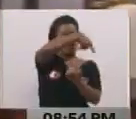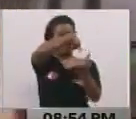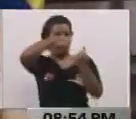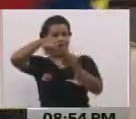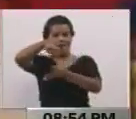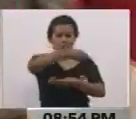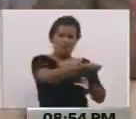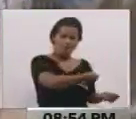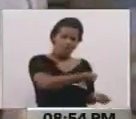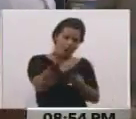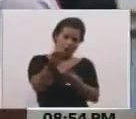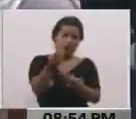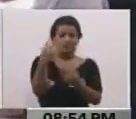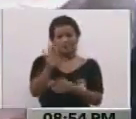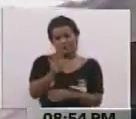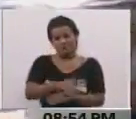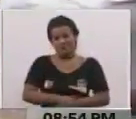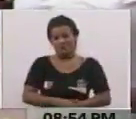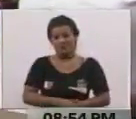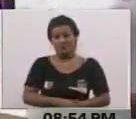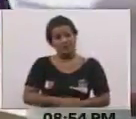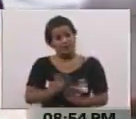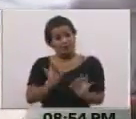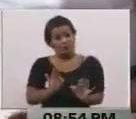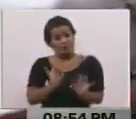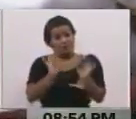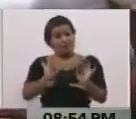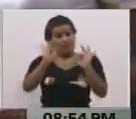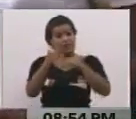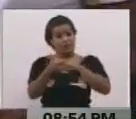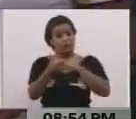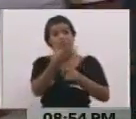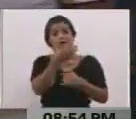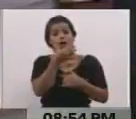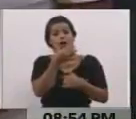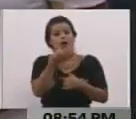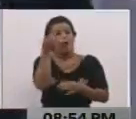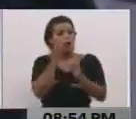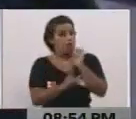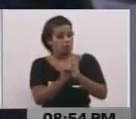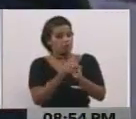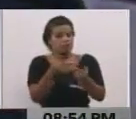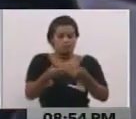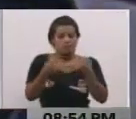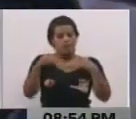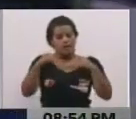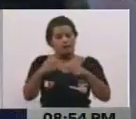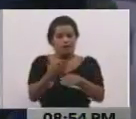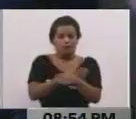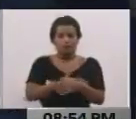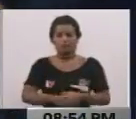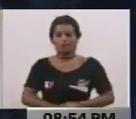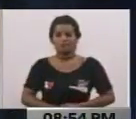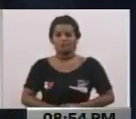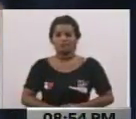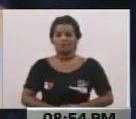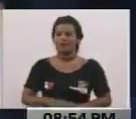lanza. Tiene toda su técnica. Claro, sí. Campeona sudamericana. ¿Verdad? Sí. Cada evento tiene algo